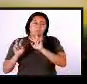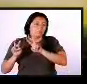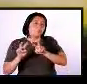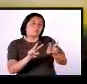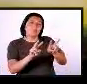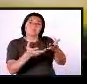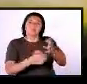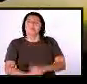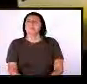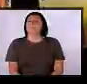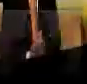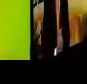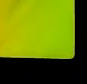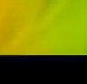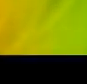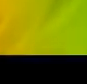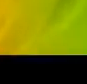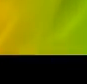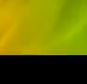veamos la siguiente nota.